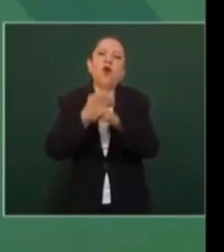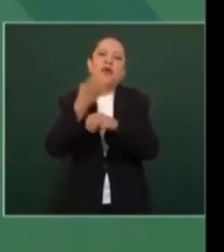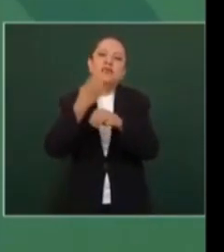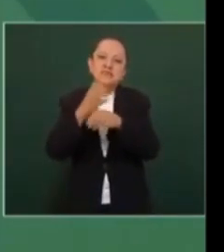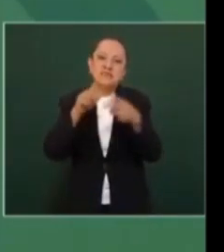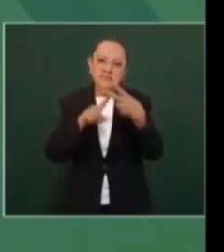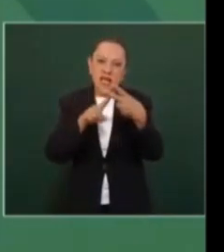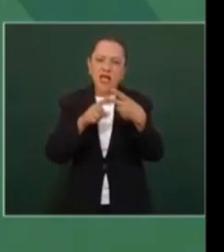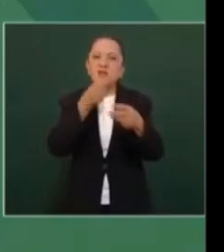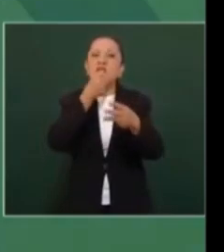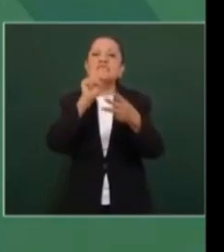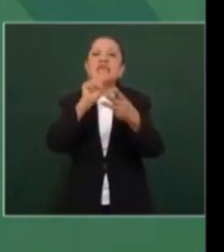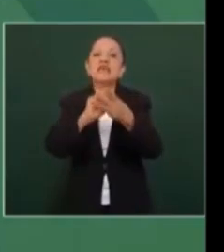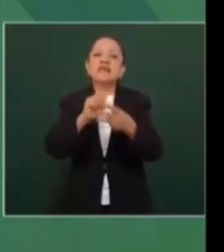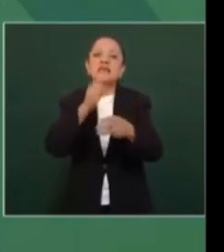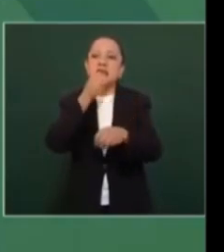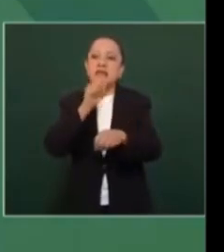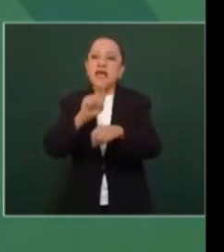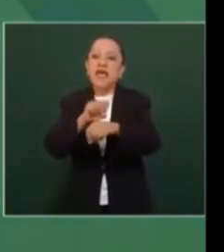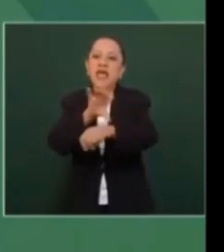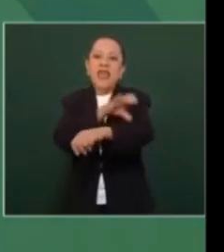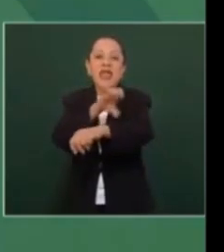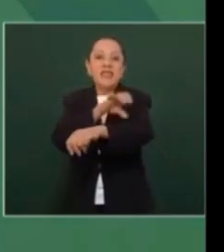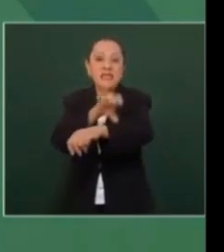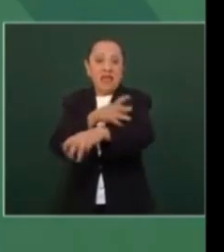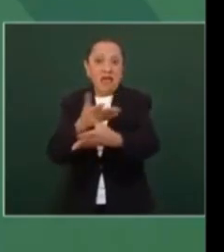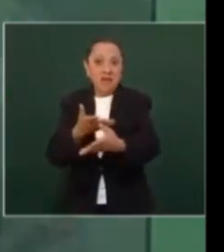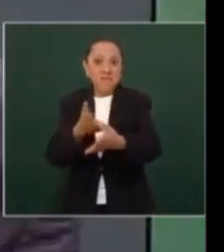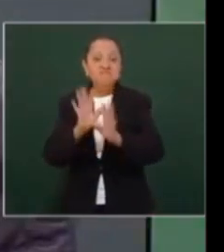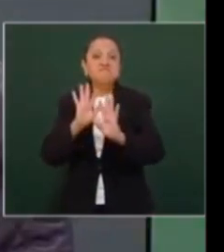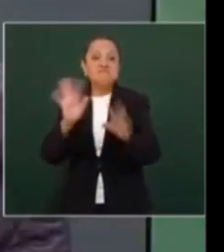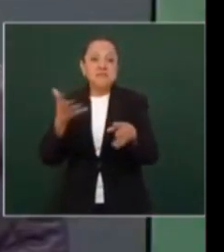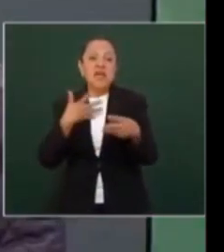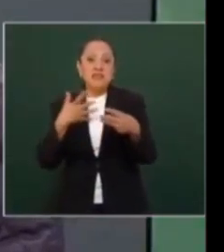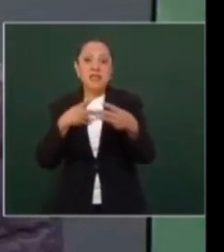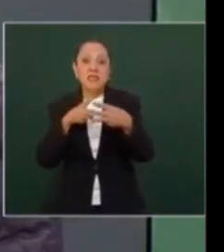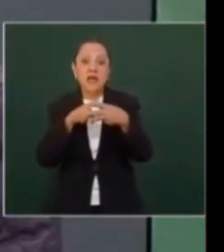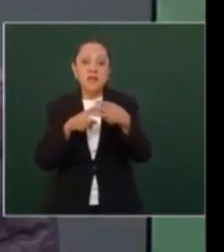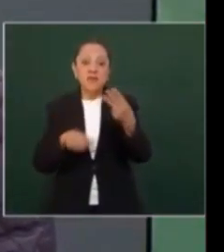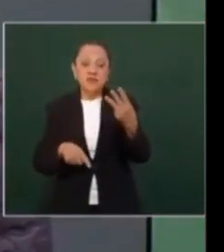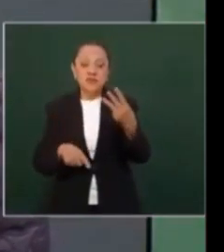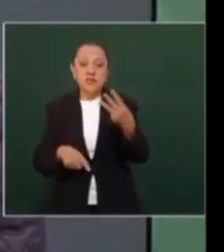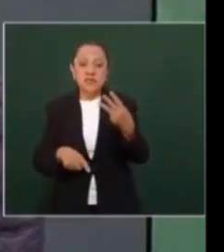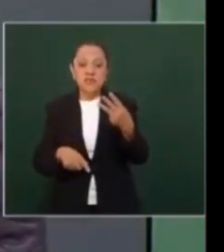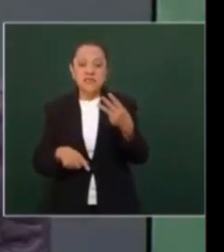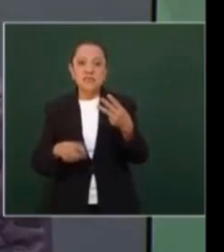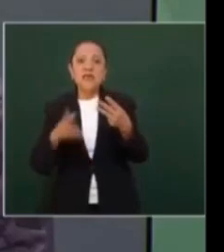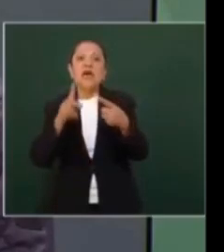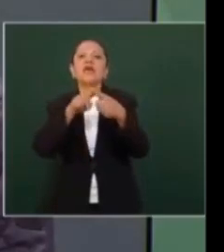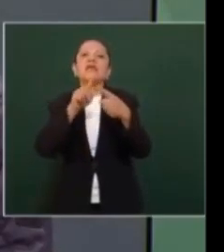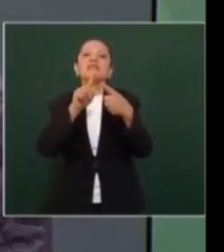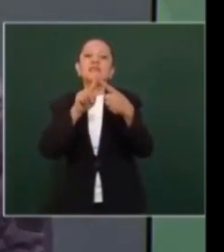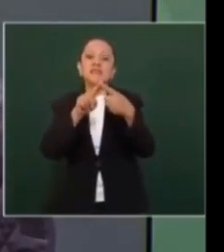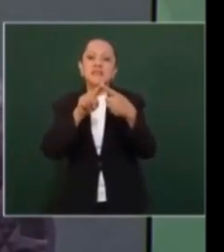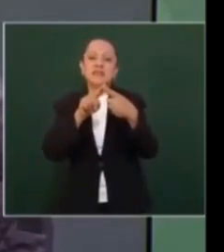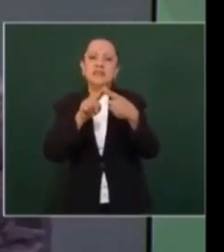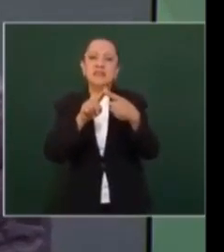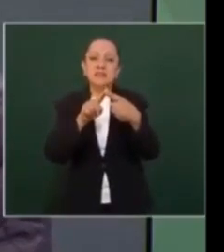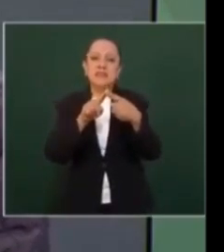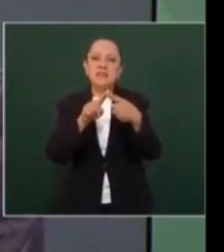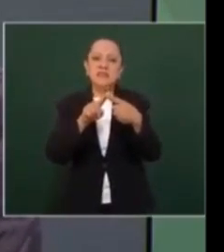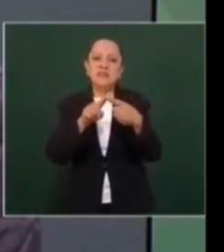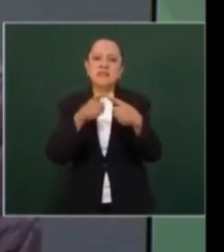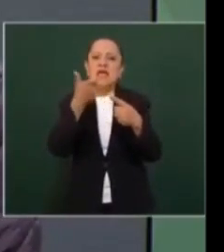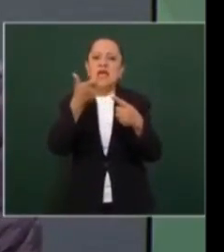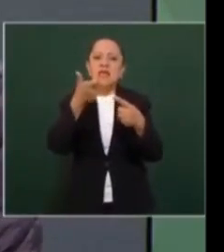y la Secretaría de Energía. Y teníamos la autorización del Tesoro, del Departamento de Estado